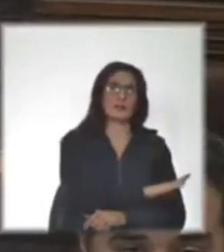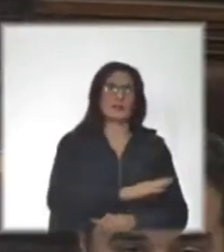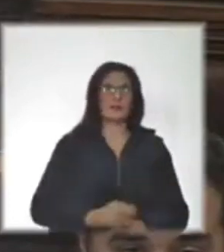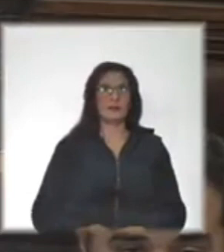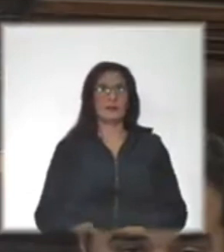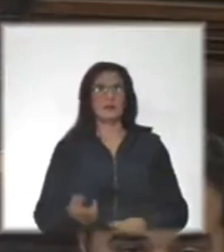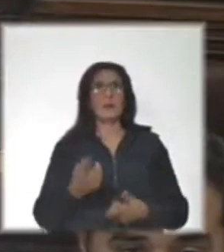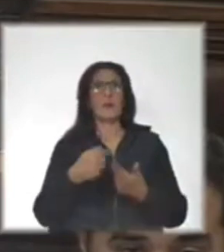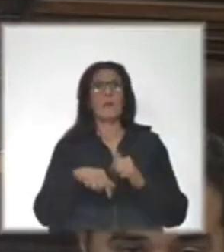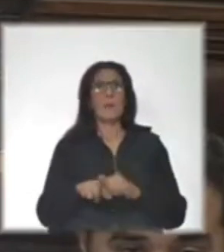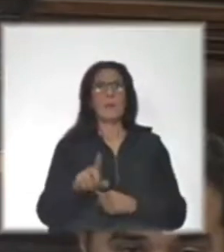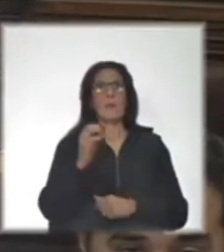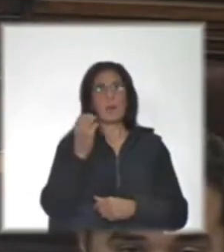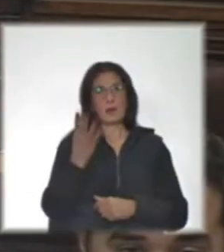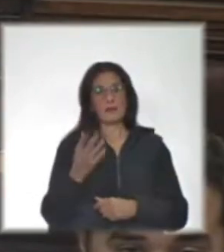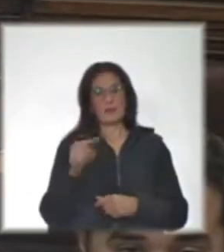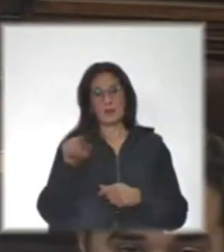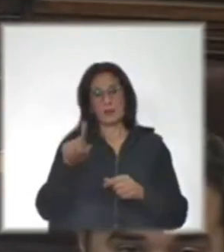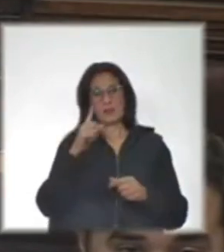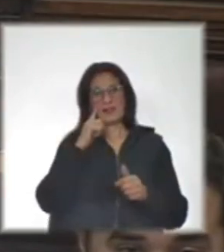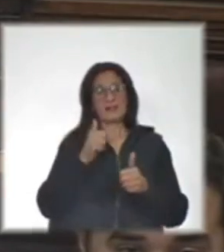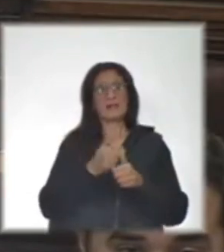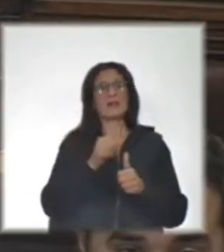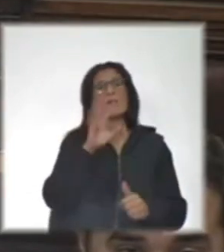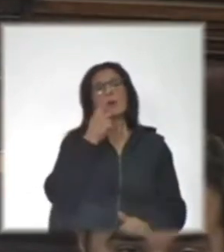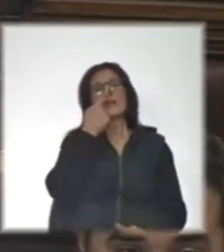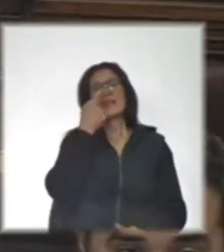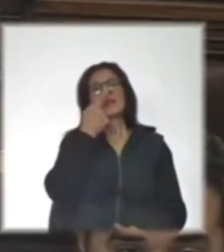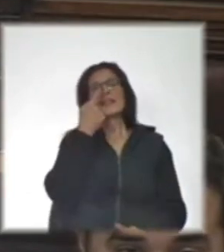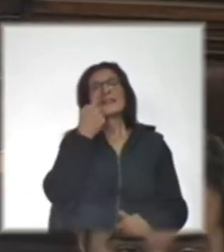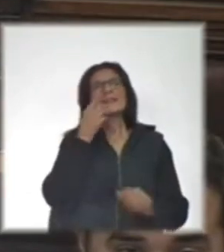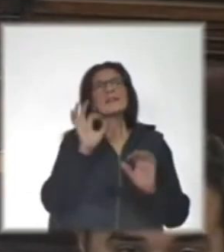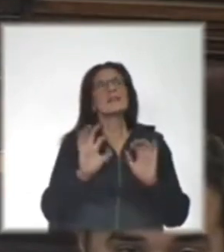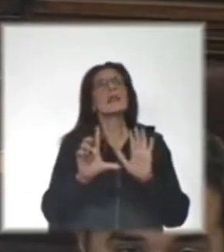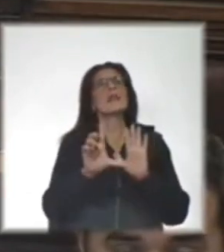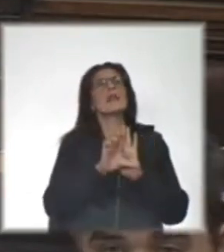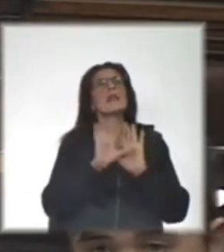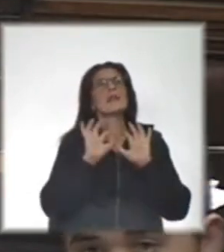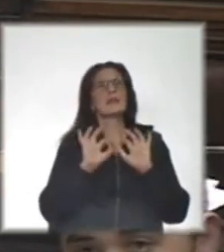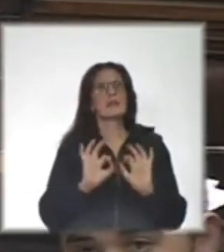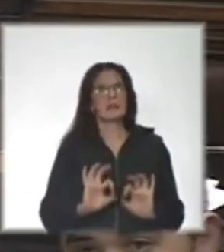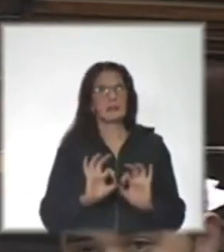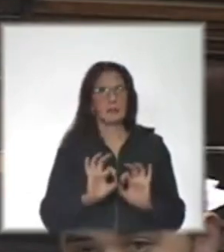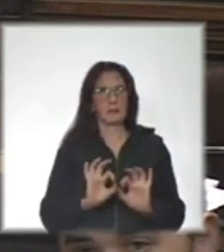Entonces esos empresarios se acercan con intereses legítimos, pero a